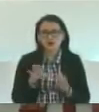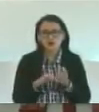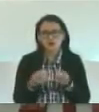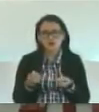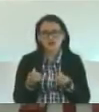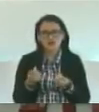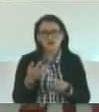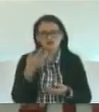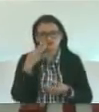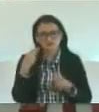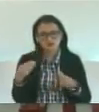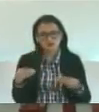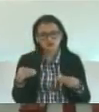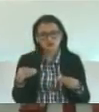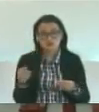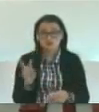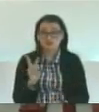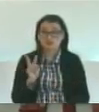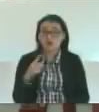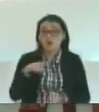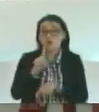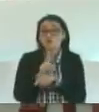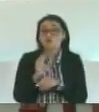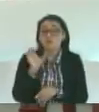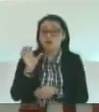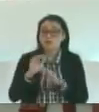físico. Venezuela.